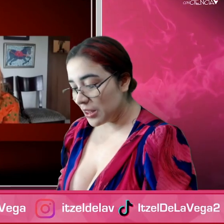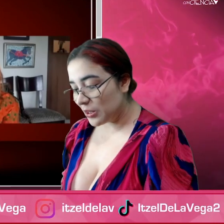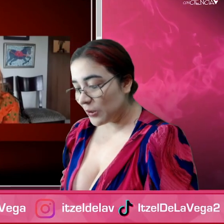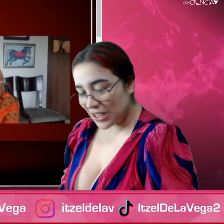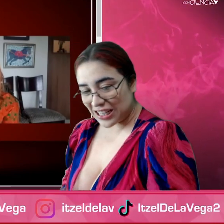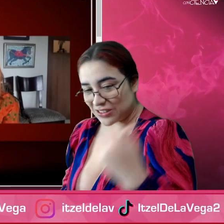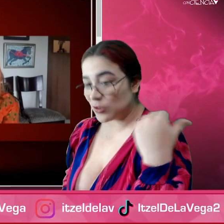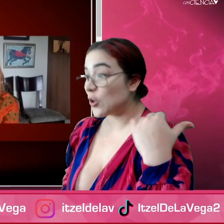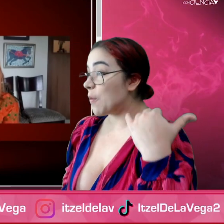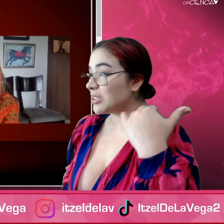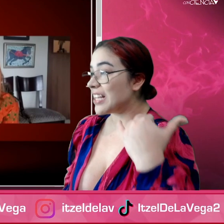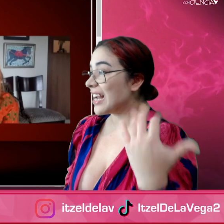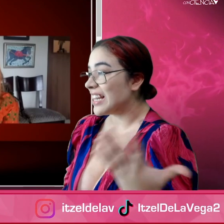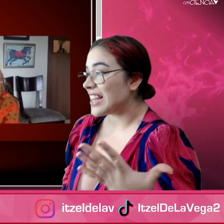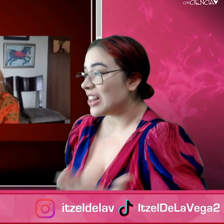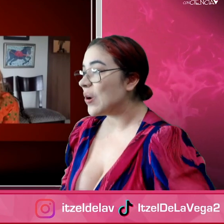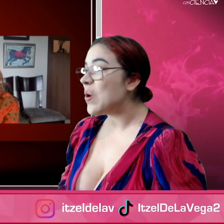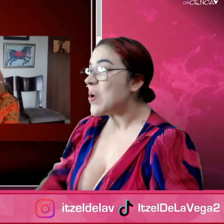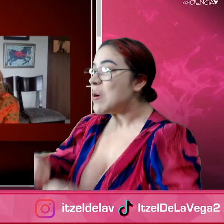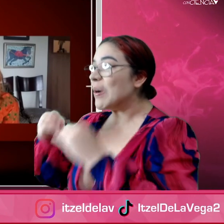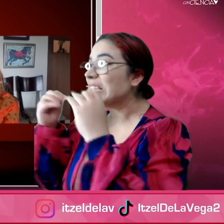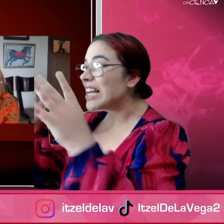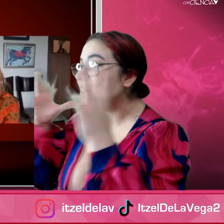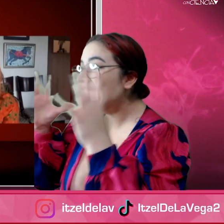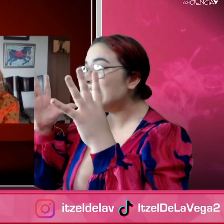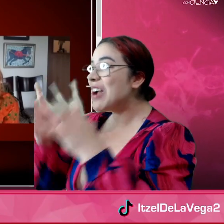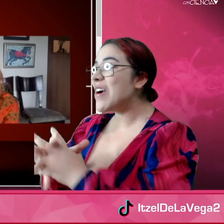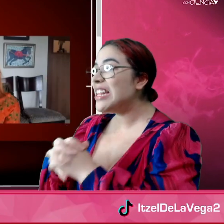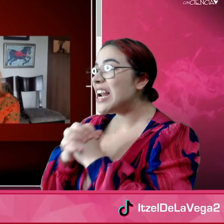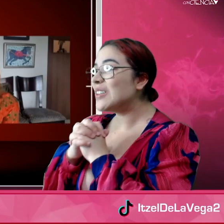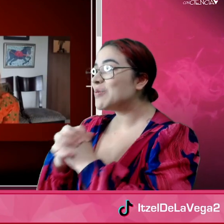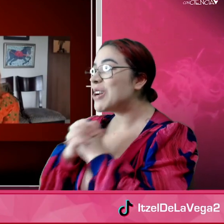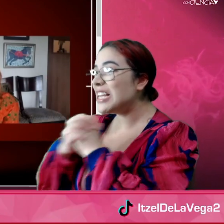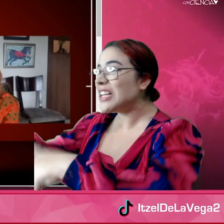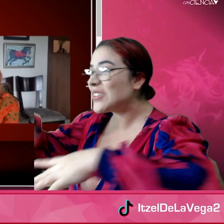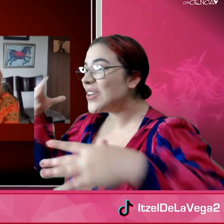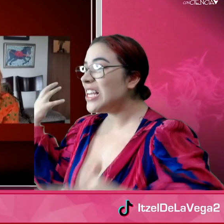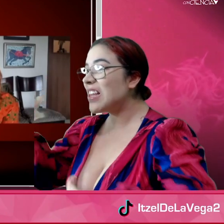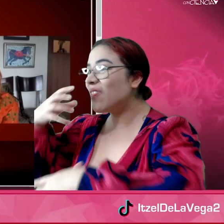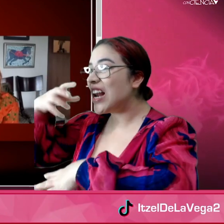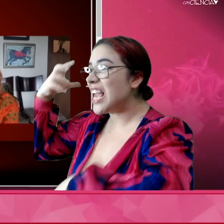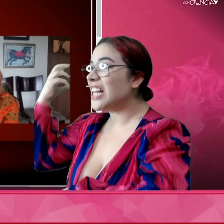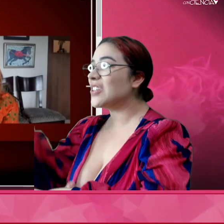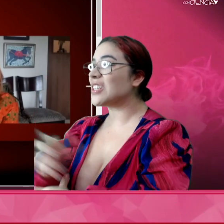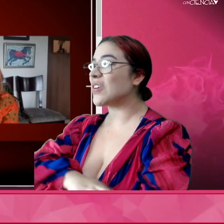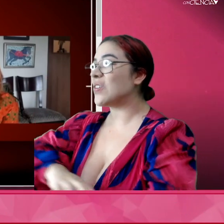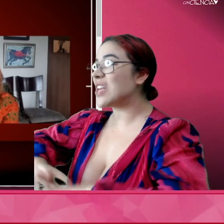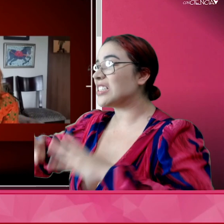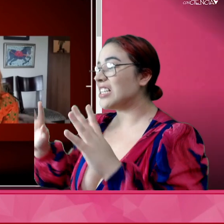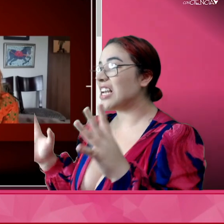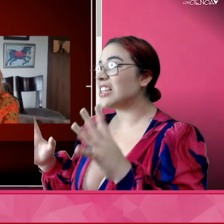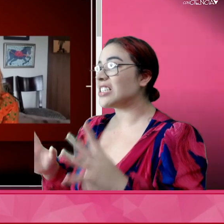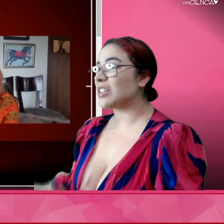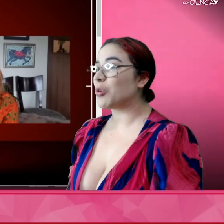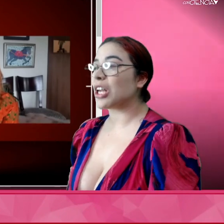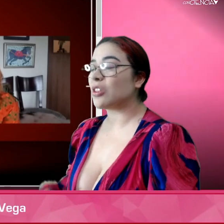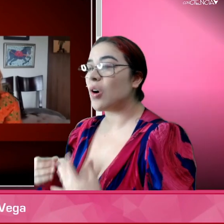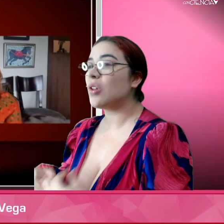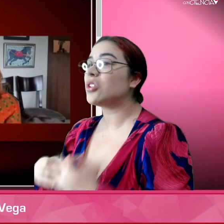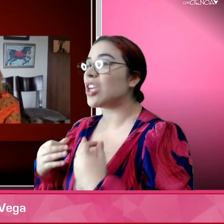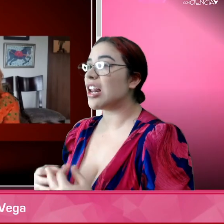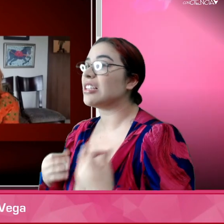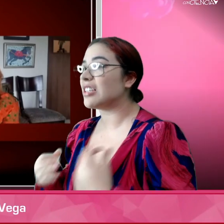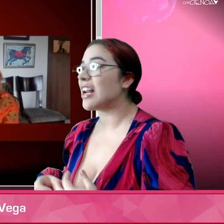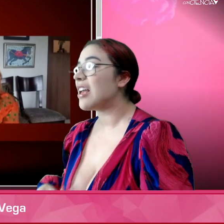departamento. Y pues así se encuentran los políticos ahorita peleándose con uñas y dientes porque